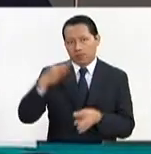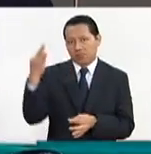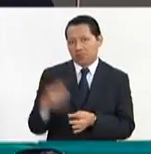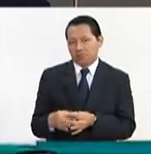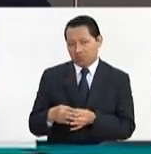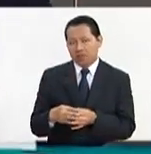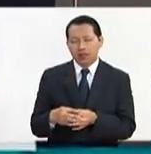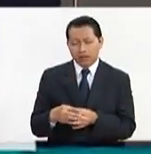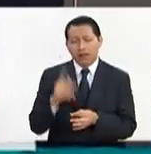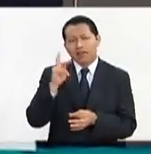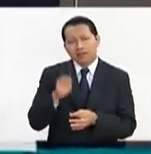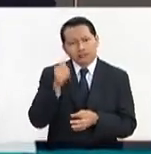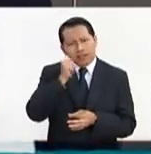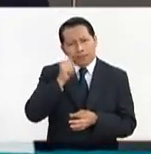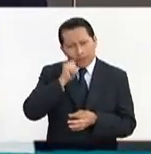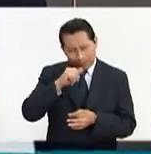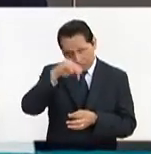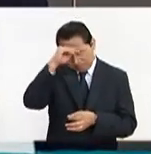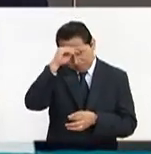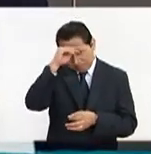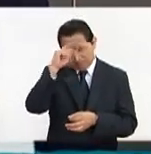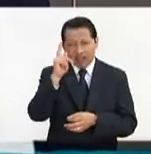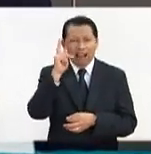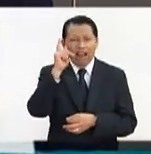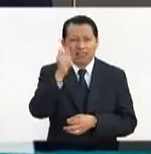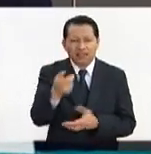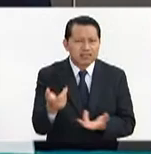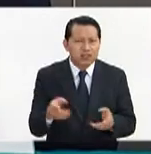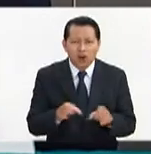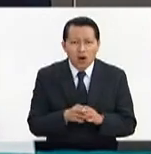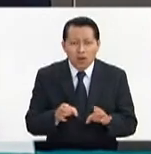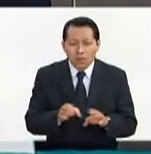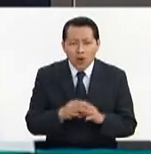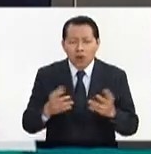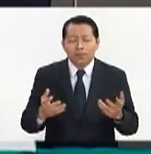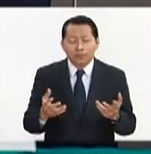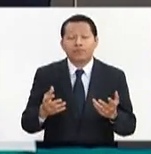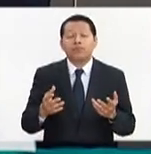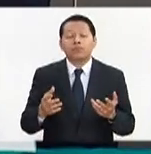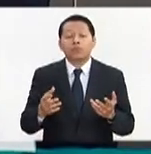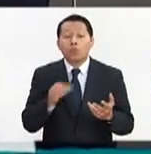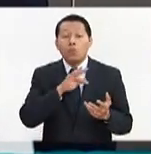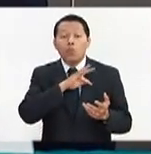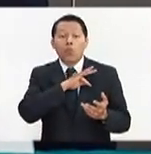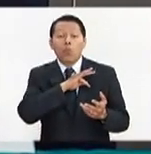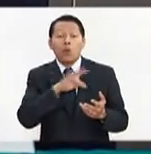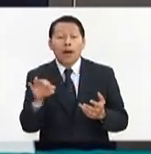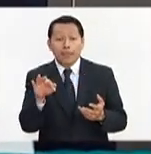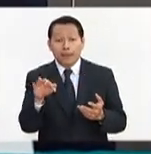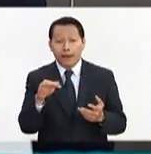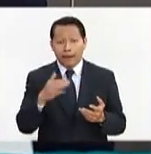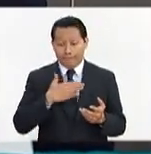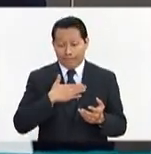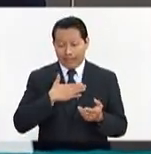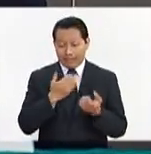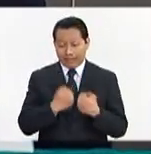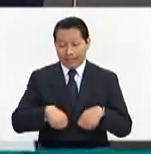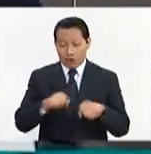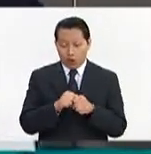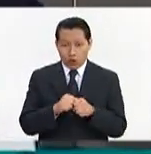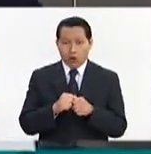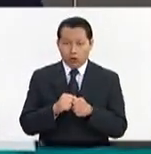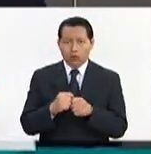principal pregunta, como les digo, ha sido con relación a cómo hacer efectivo mi seguro en un